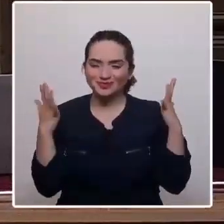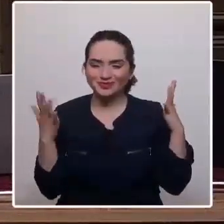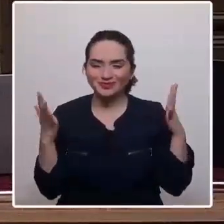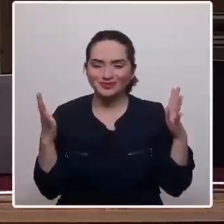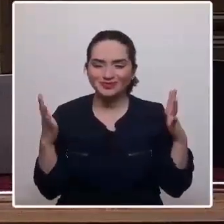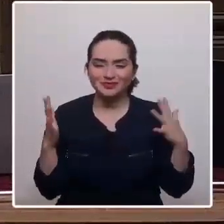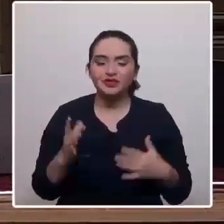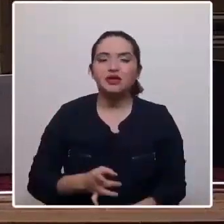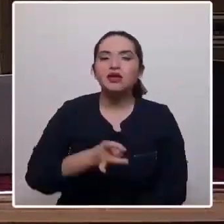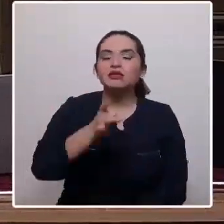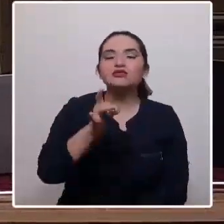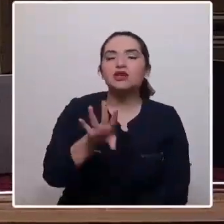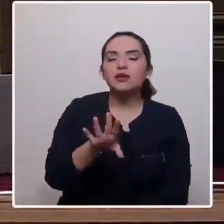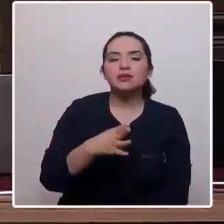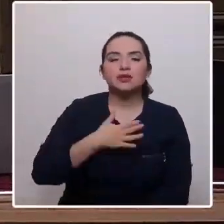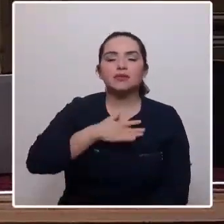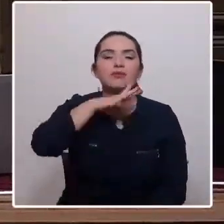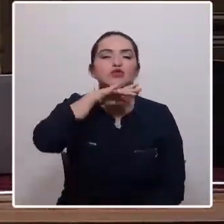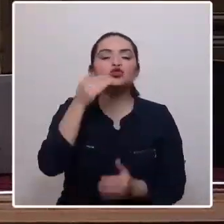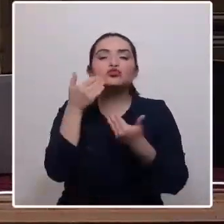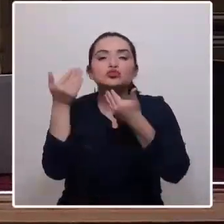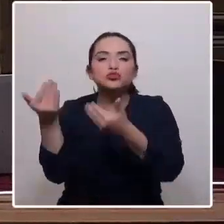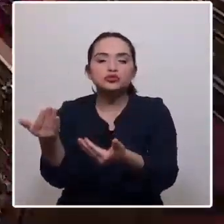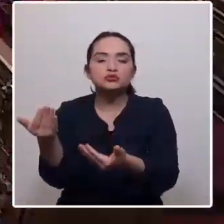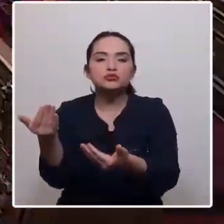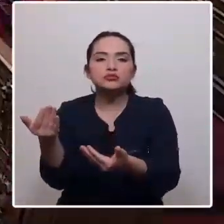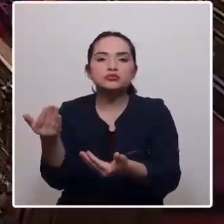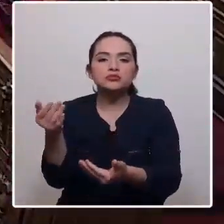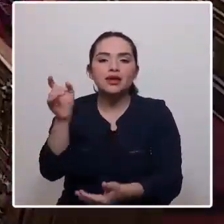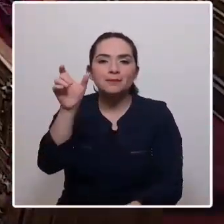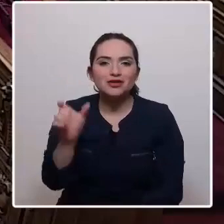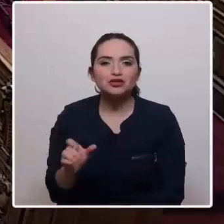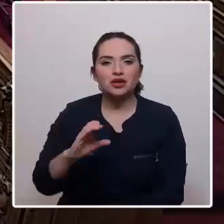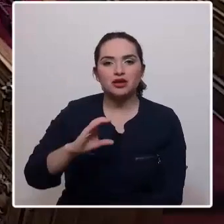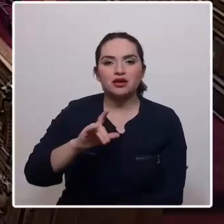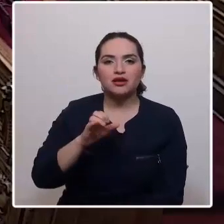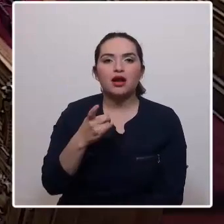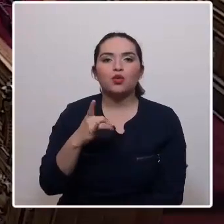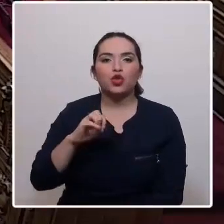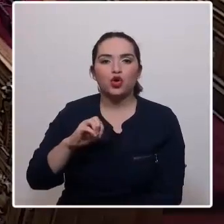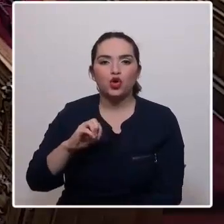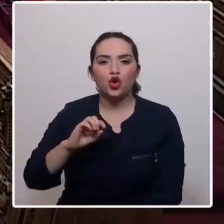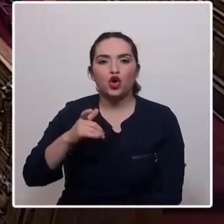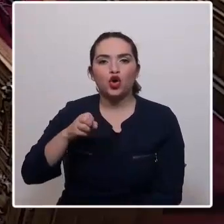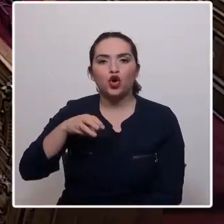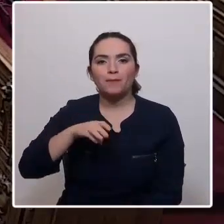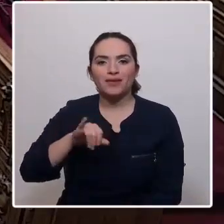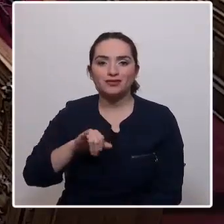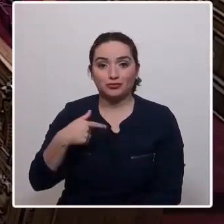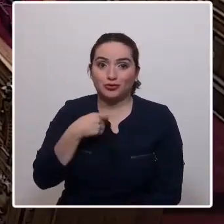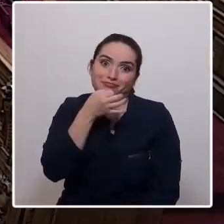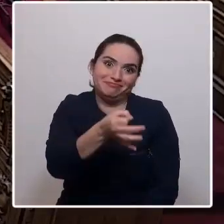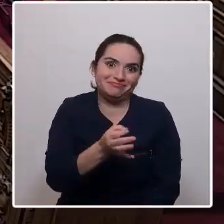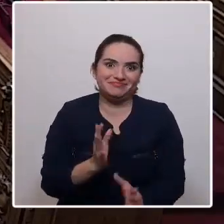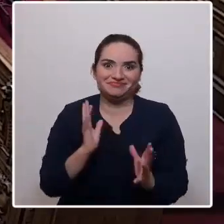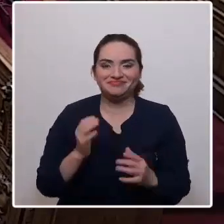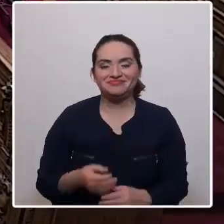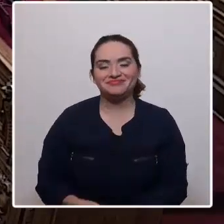Solo para ceder mis minutos a Claudio Gómez, por favor. Esa fue mi gran intervención.